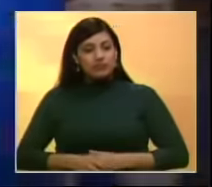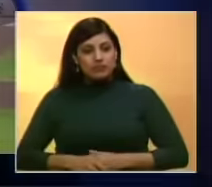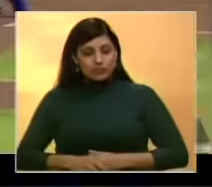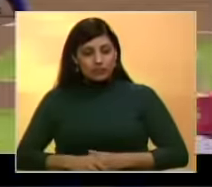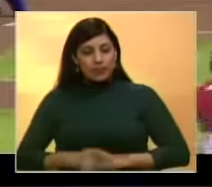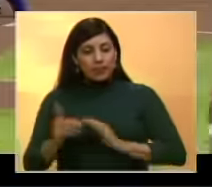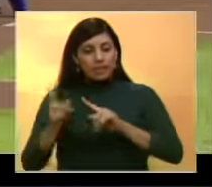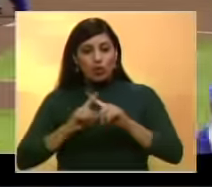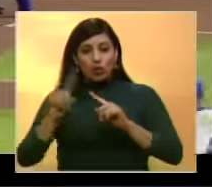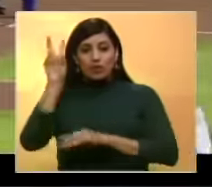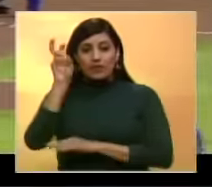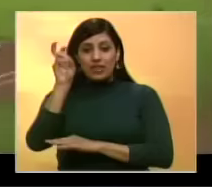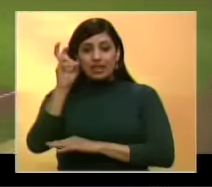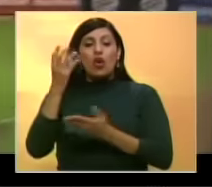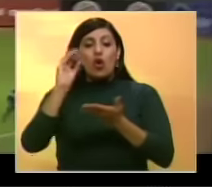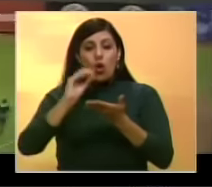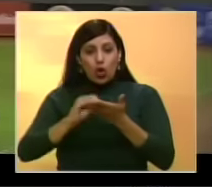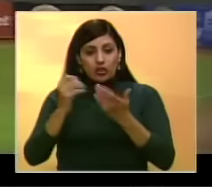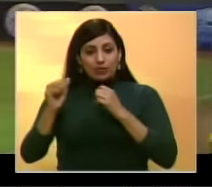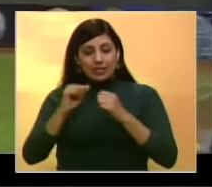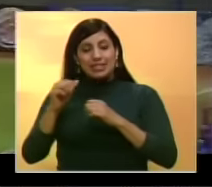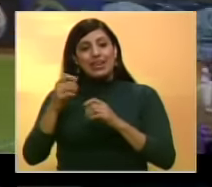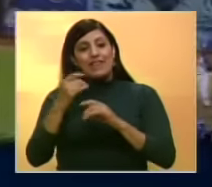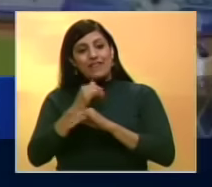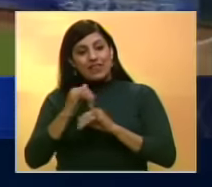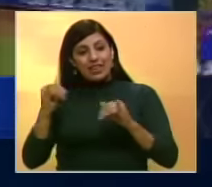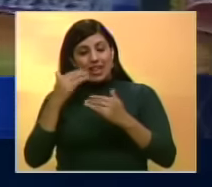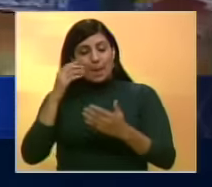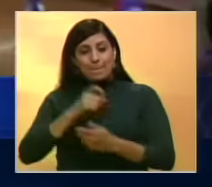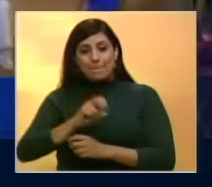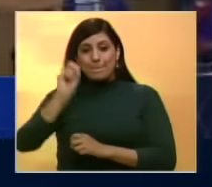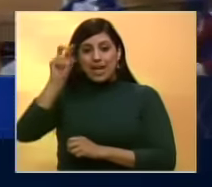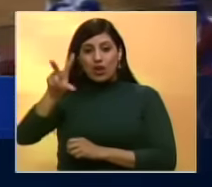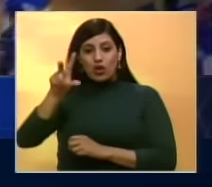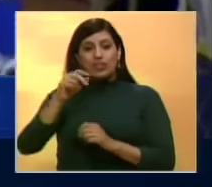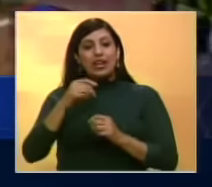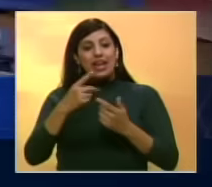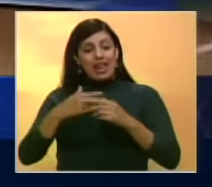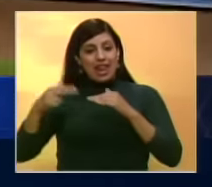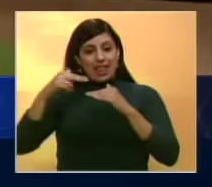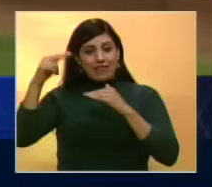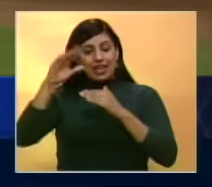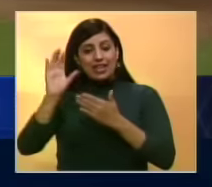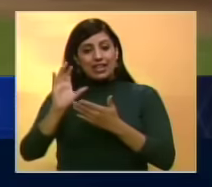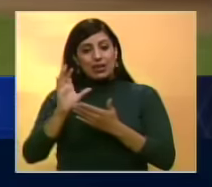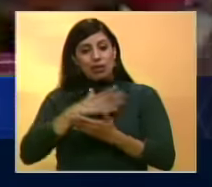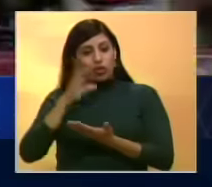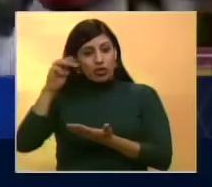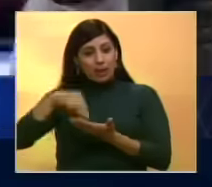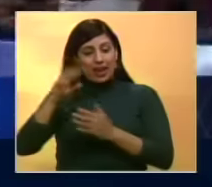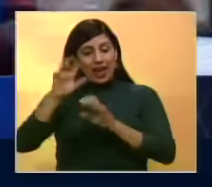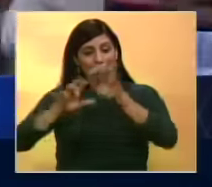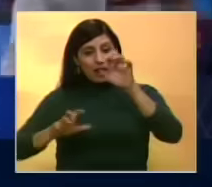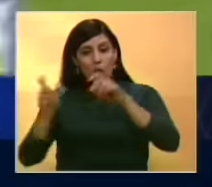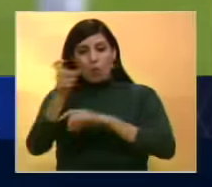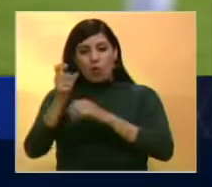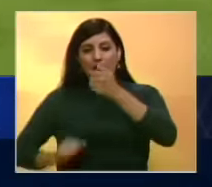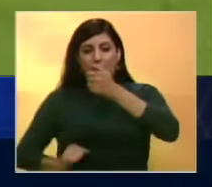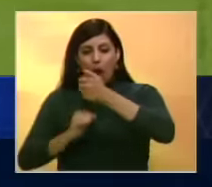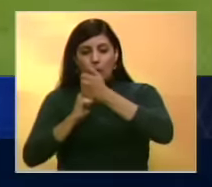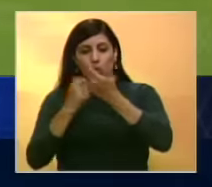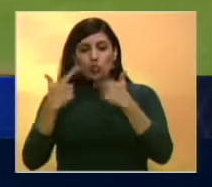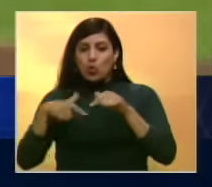este viernes se renueva la acción en las semifinales de la pelota crioya con ambas series niveladas en la ciudad de maracay Los Tigres aragua buscarán apoyarse